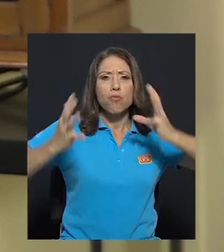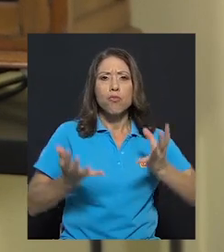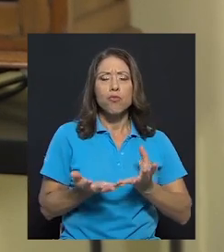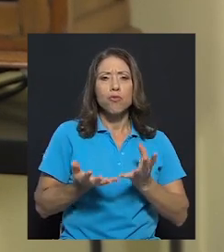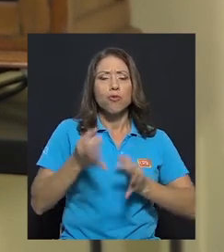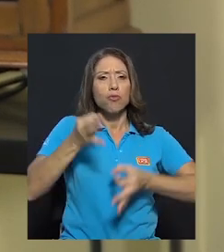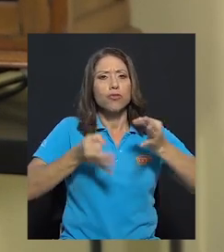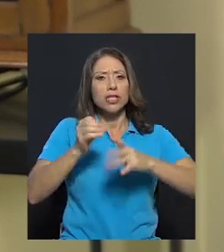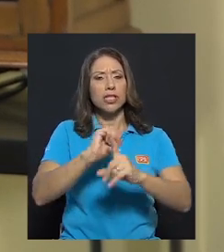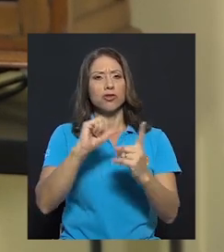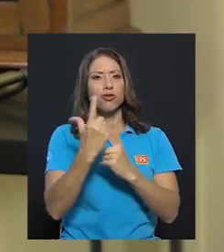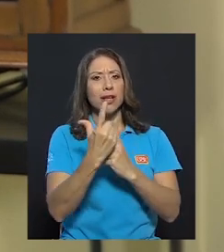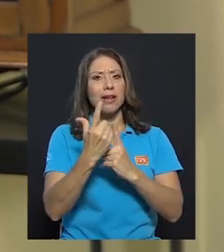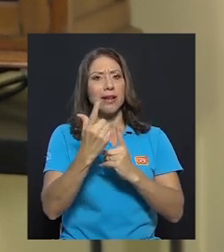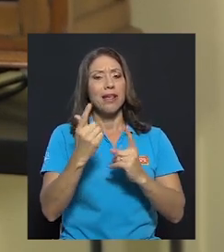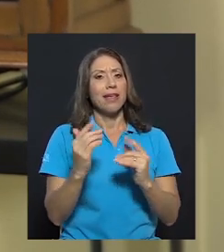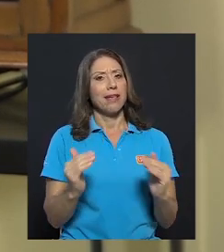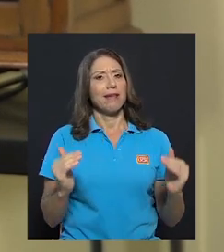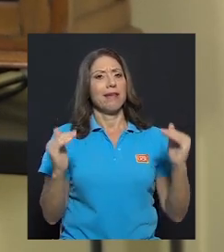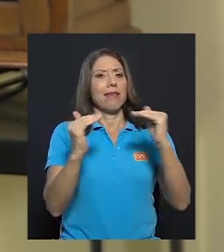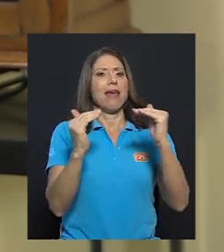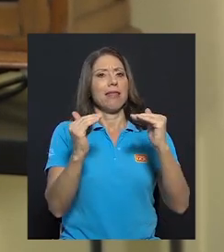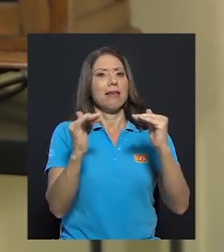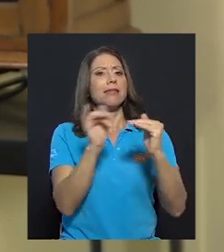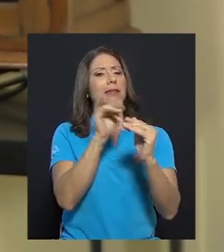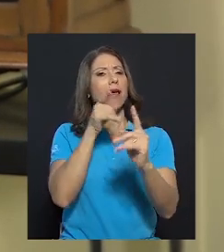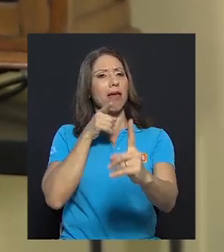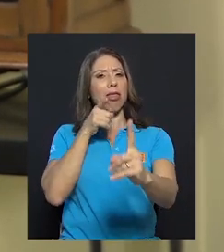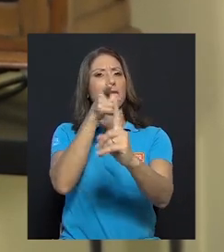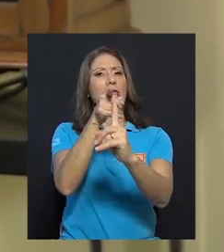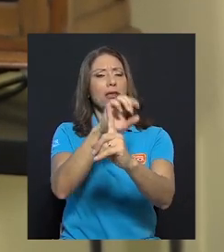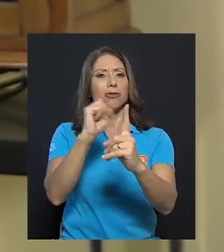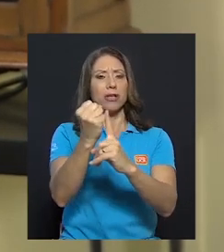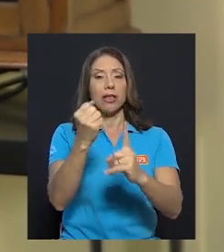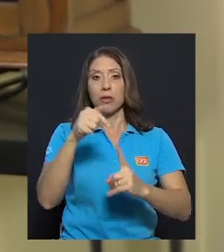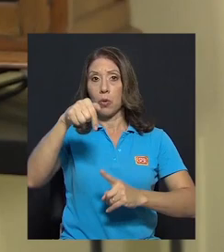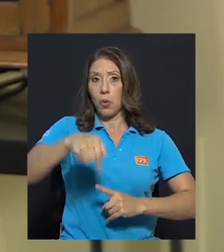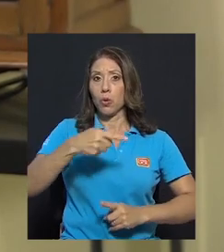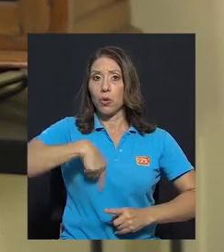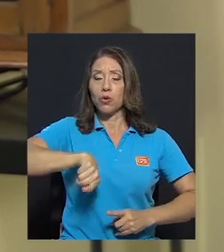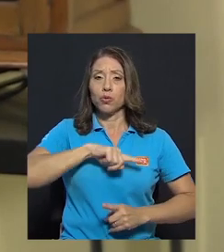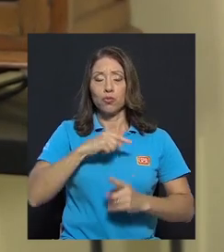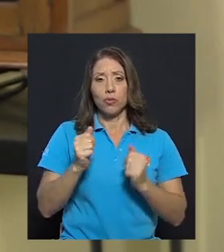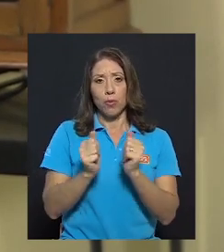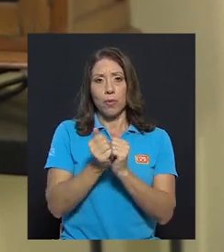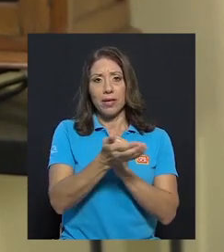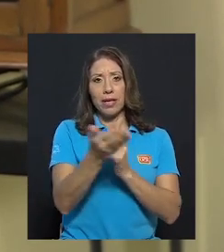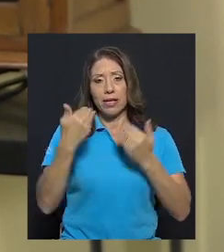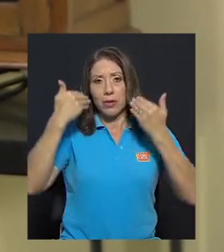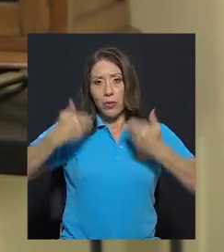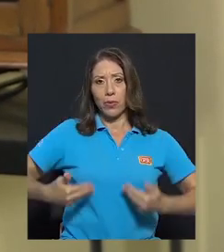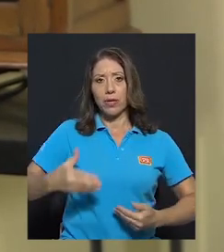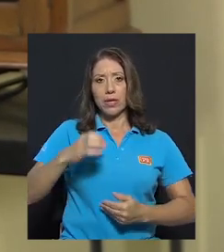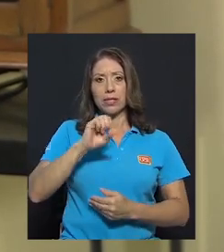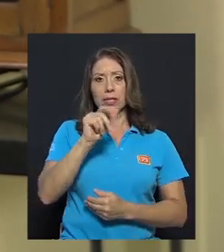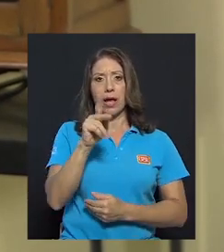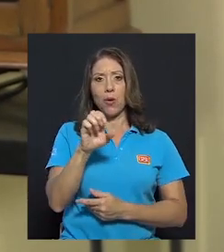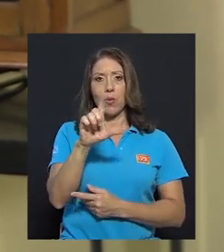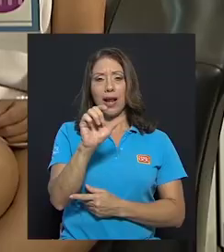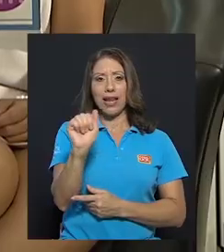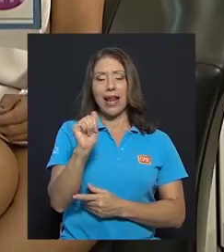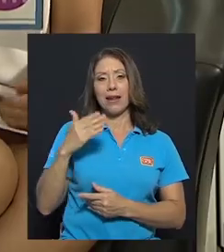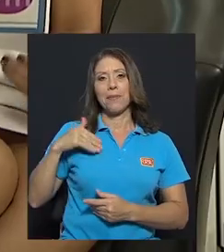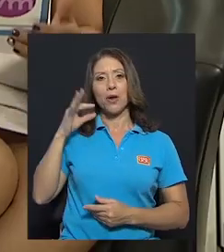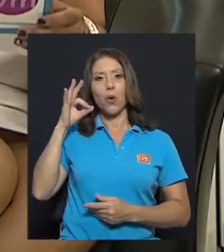la justicia social y la equidad sea el norte de nuestra sociedad. El día de hoy les vamos a acompañar Saúl Aguilar, su servidor, y